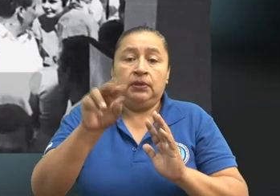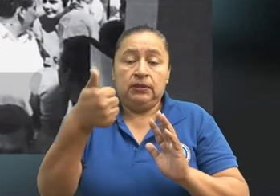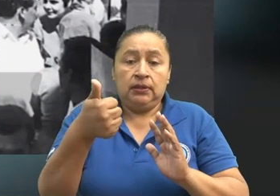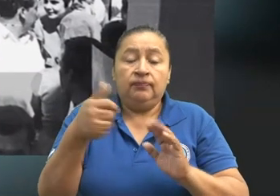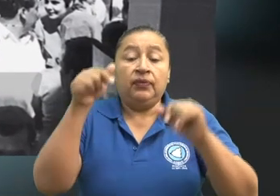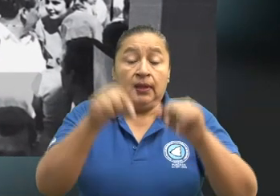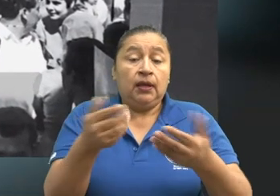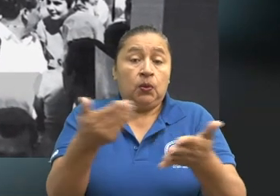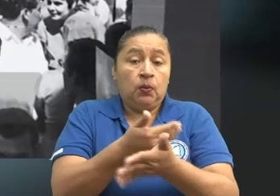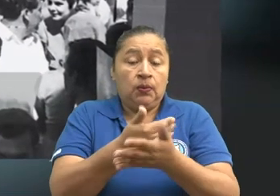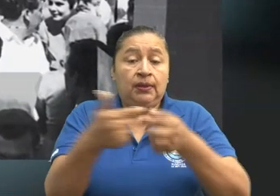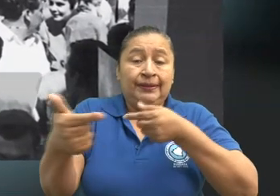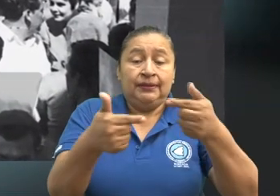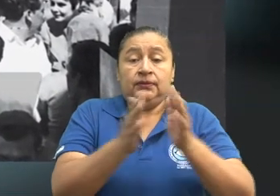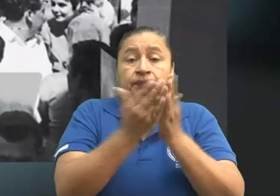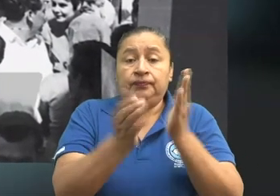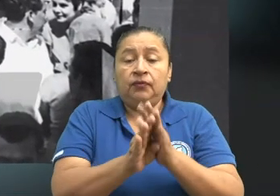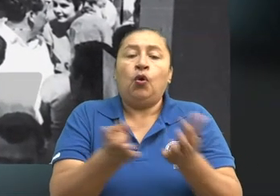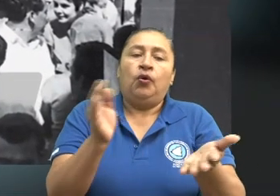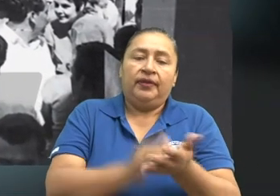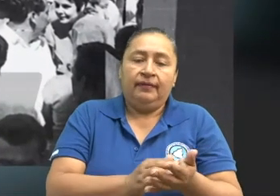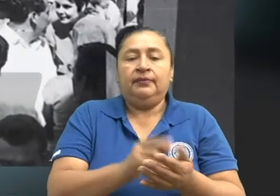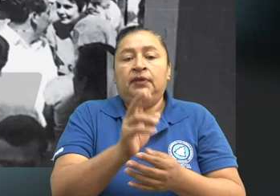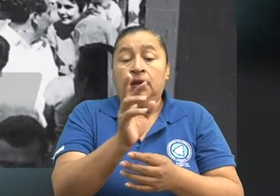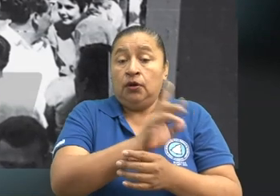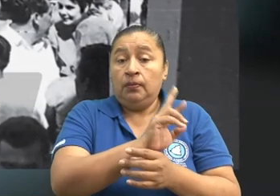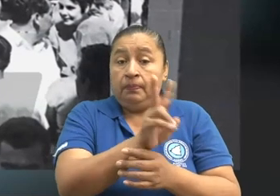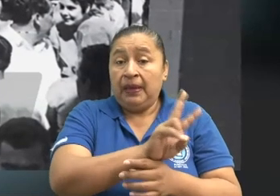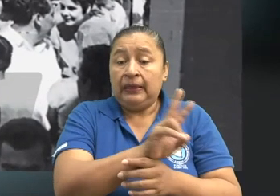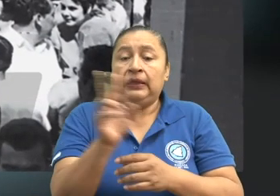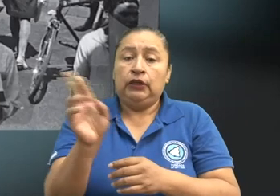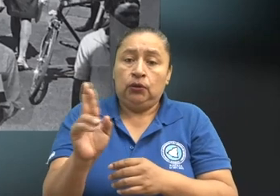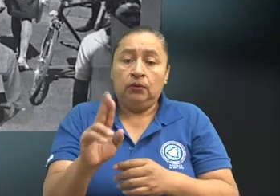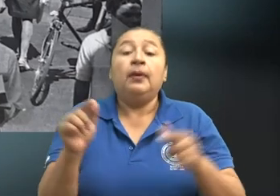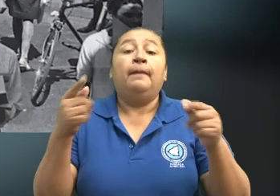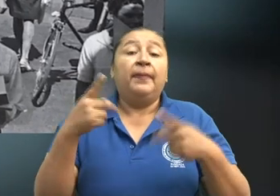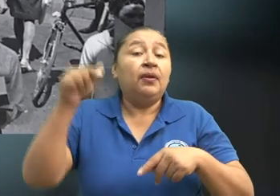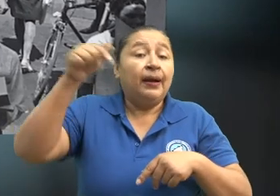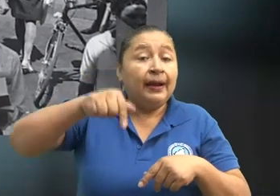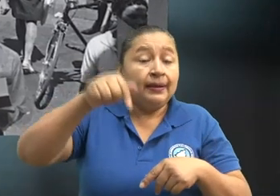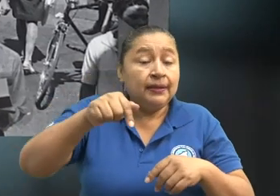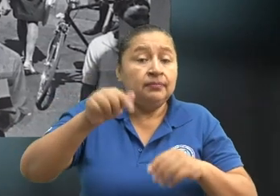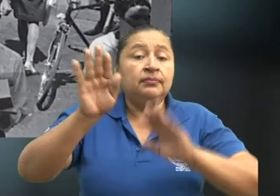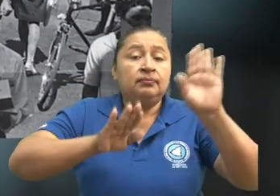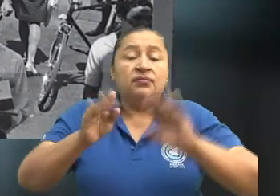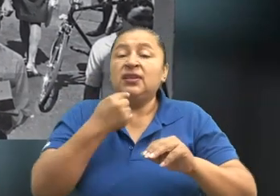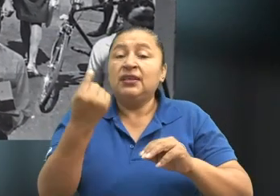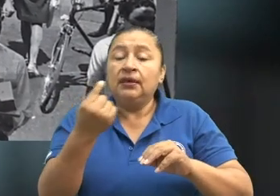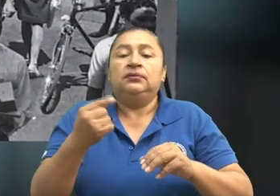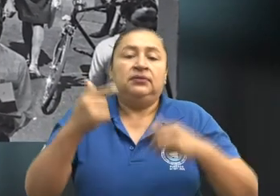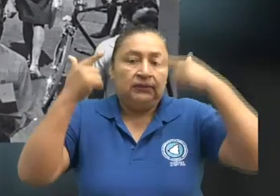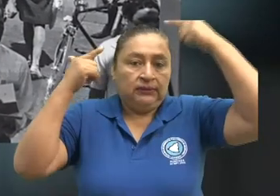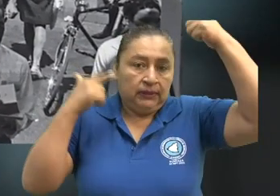guerra constitucionalista, era una guerra entre liberales y conservadores, pero ya participa Sandino, ¿verdad? Organizando a un sector de los campesinos, un